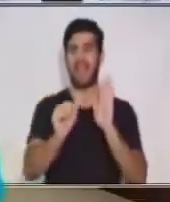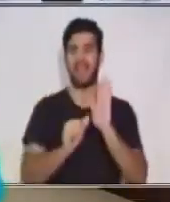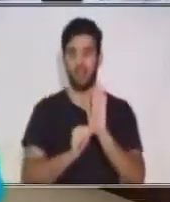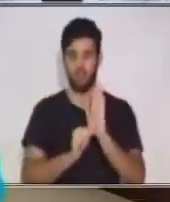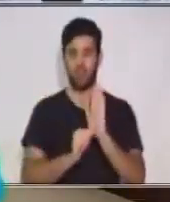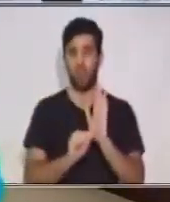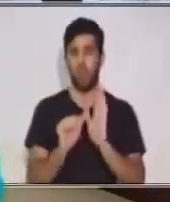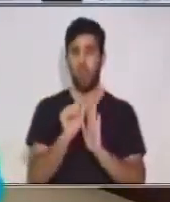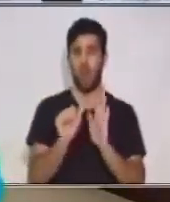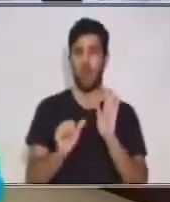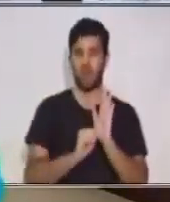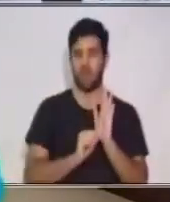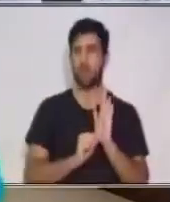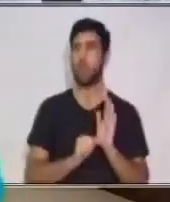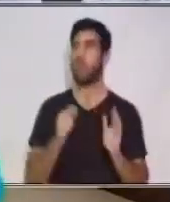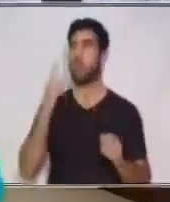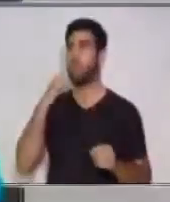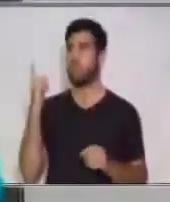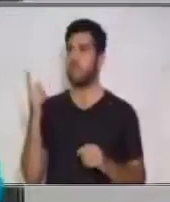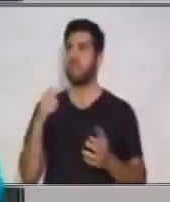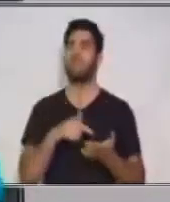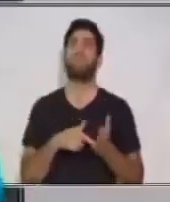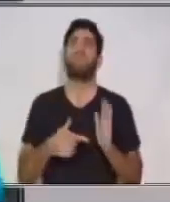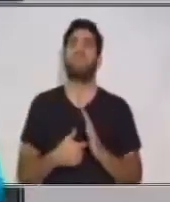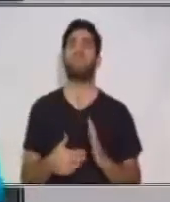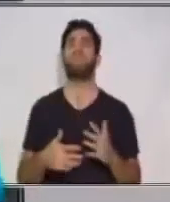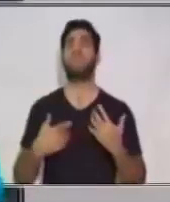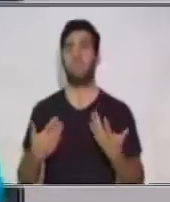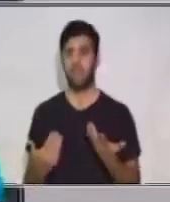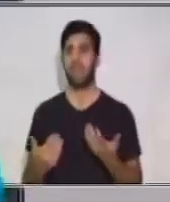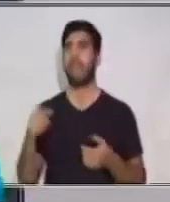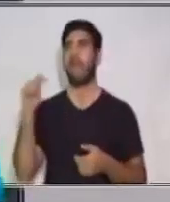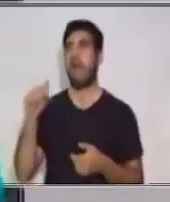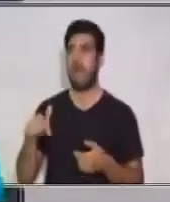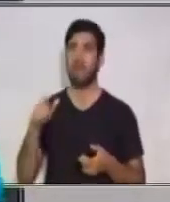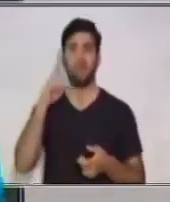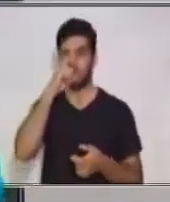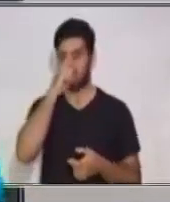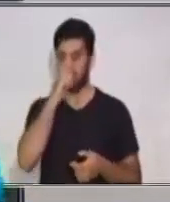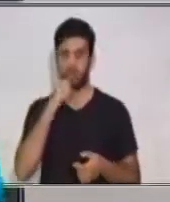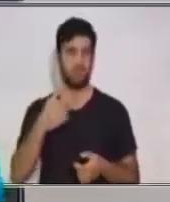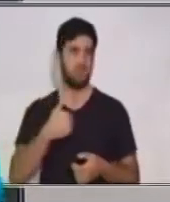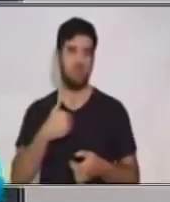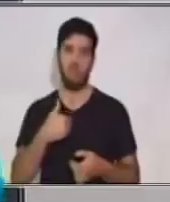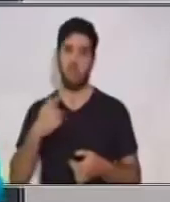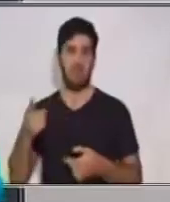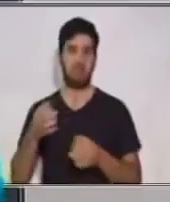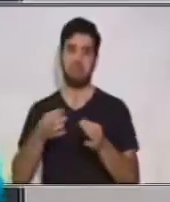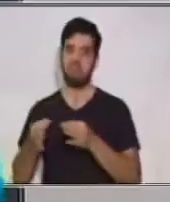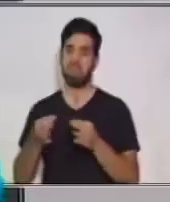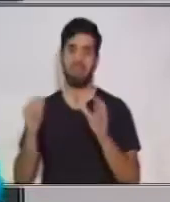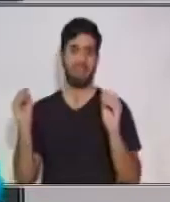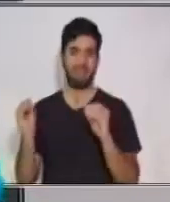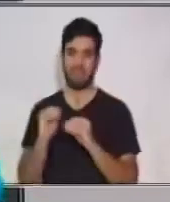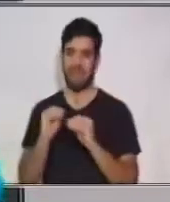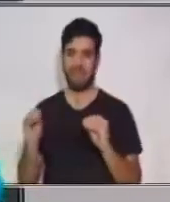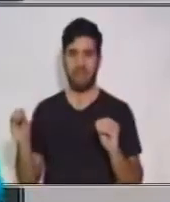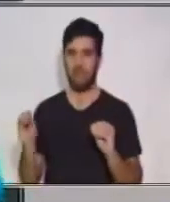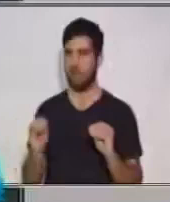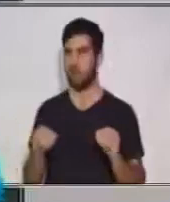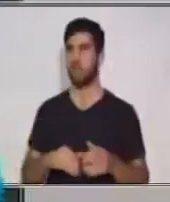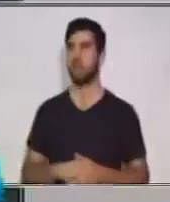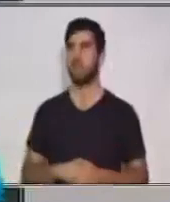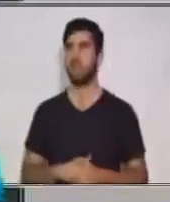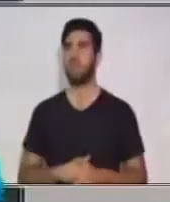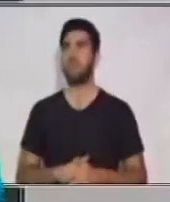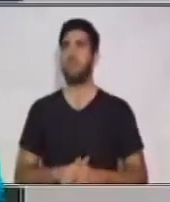artículo. ¿Y qué es el artículo? También dentro de la semántica explica que no tiene un significado o carece de significado. Lo mismo